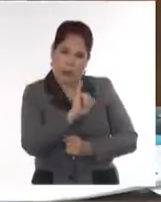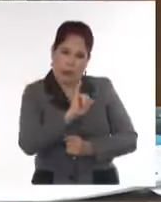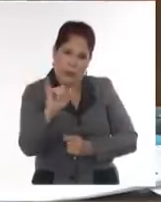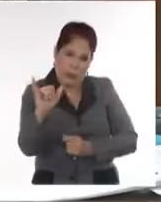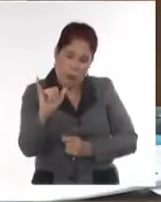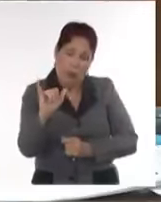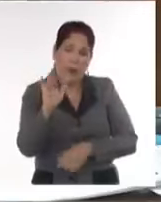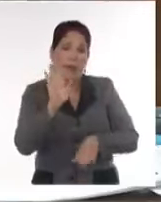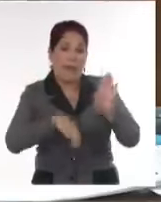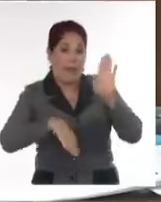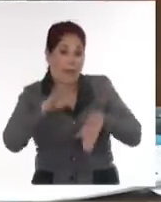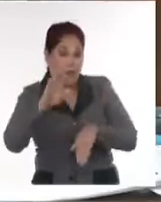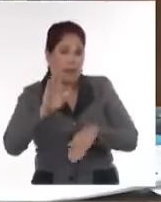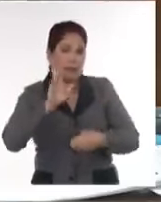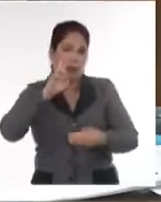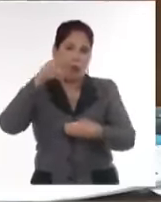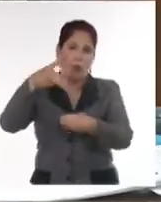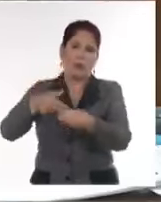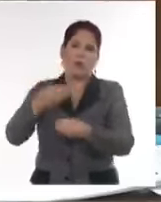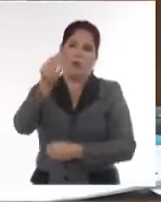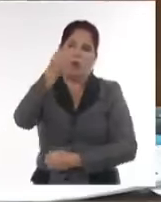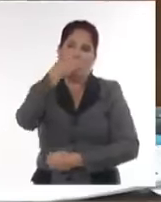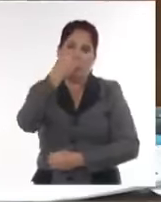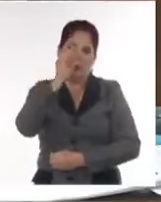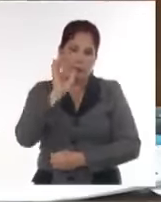que consumen el fuel.